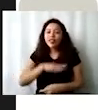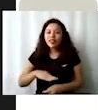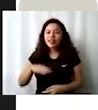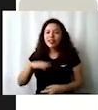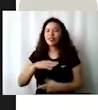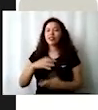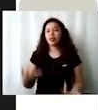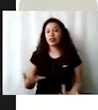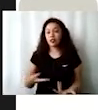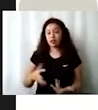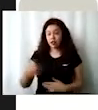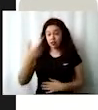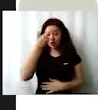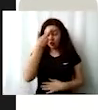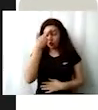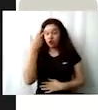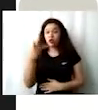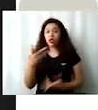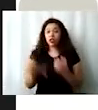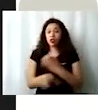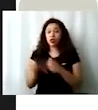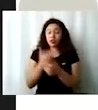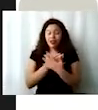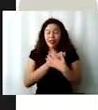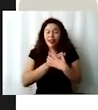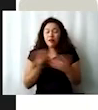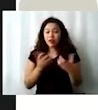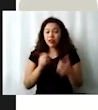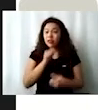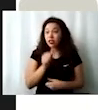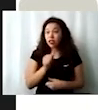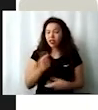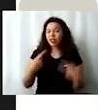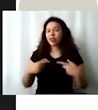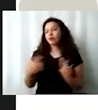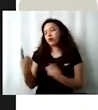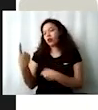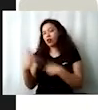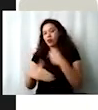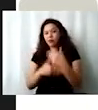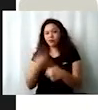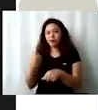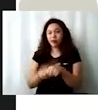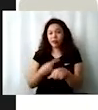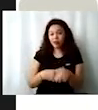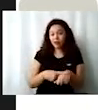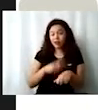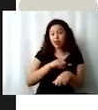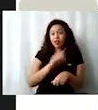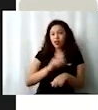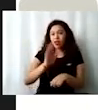cuando alguien no hace lo que ama, esa persona se enferma y va enfermando a